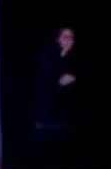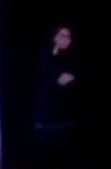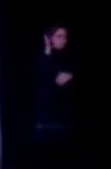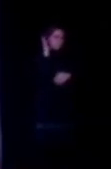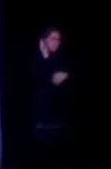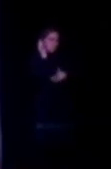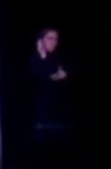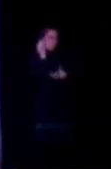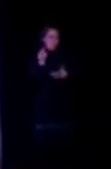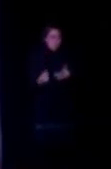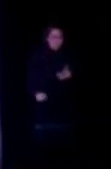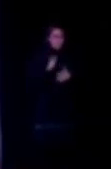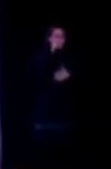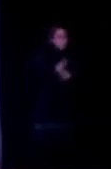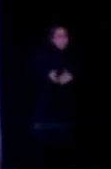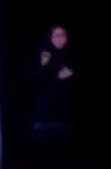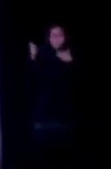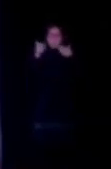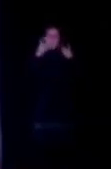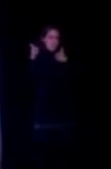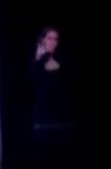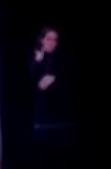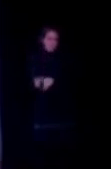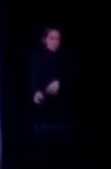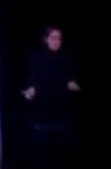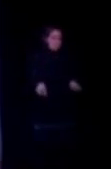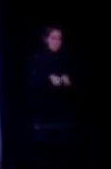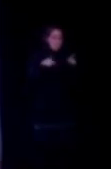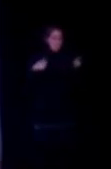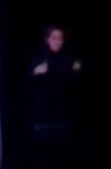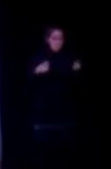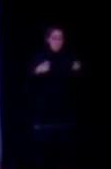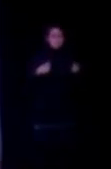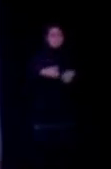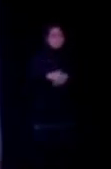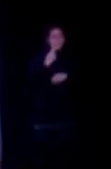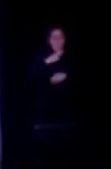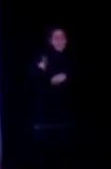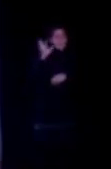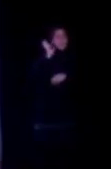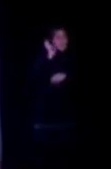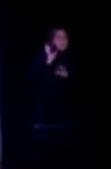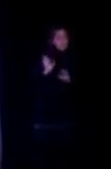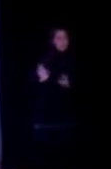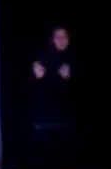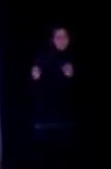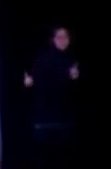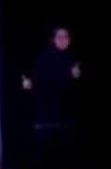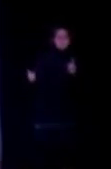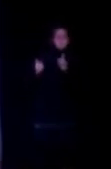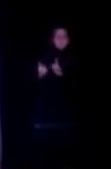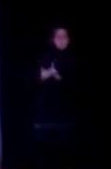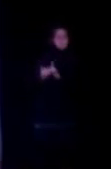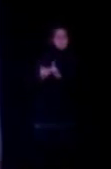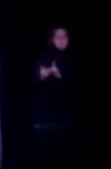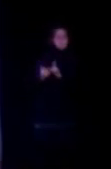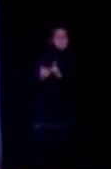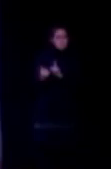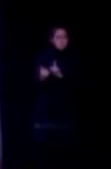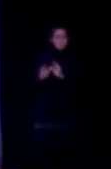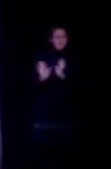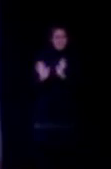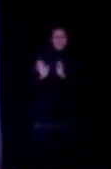o un profesional, o un orientador, o una orientadora, quien sea, que ante una niña en concreto, por las condiciones que tiene, dice, uy, no, yo